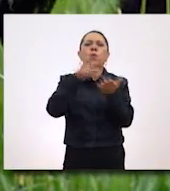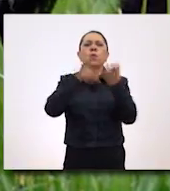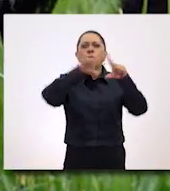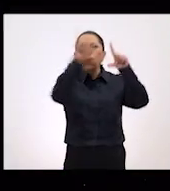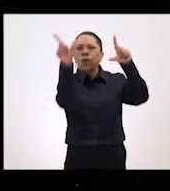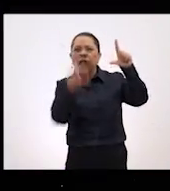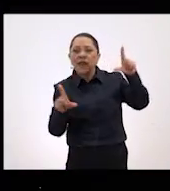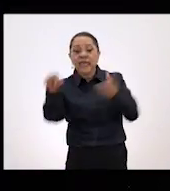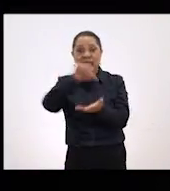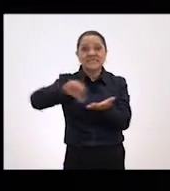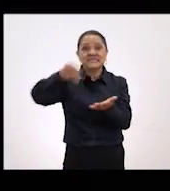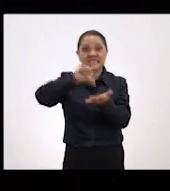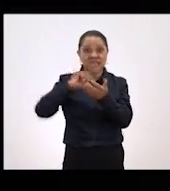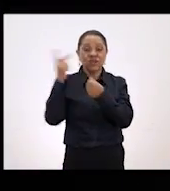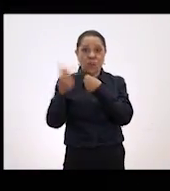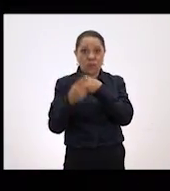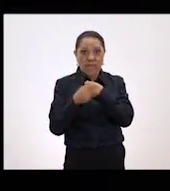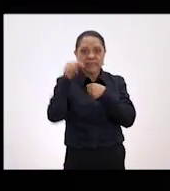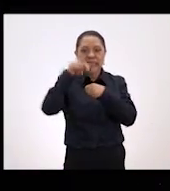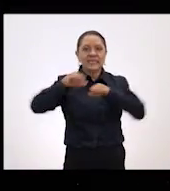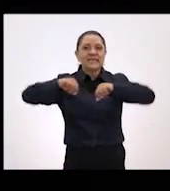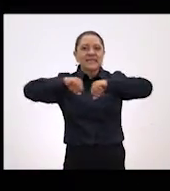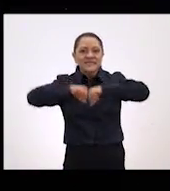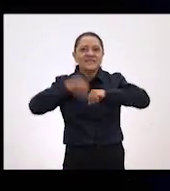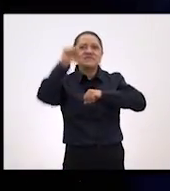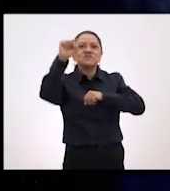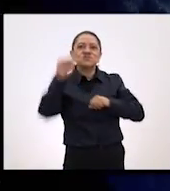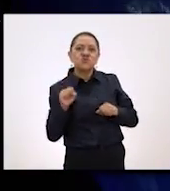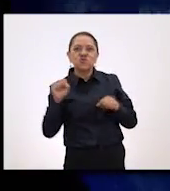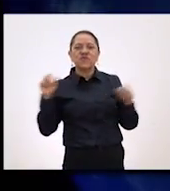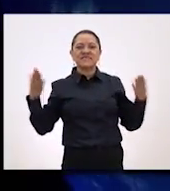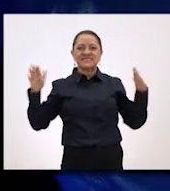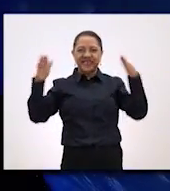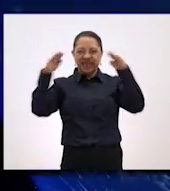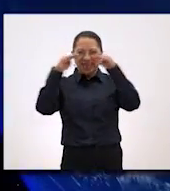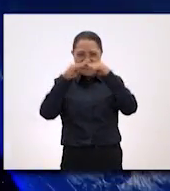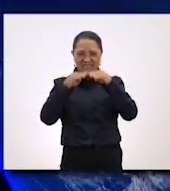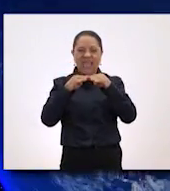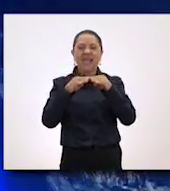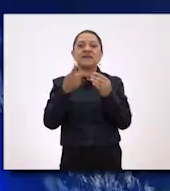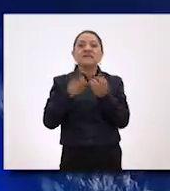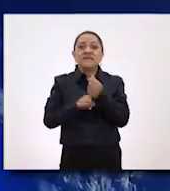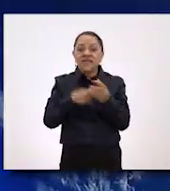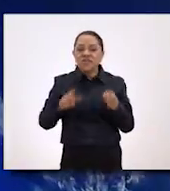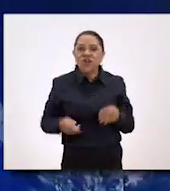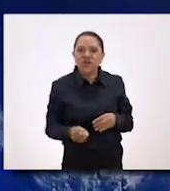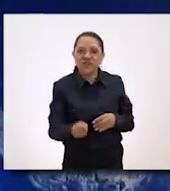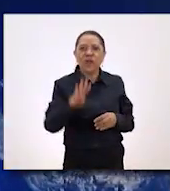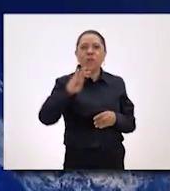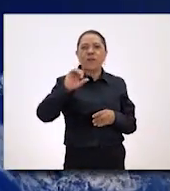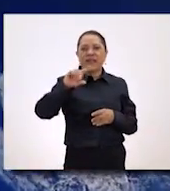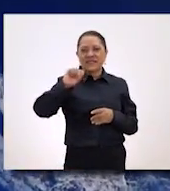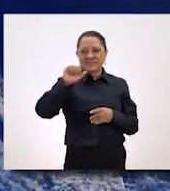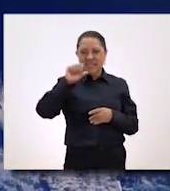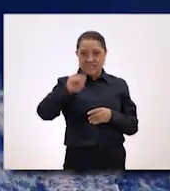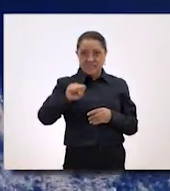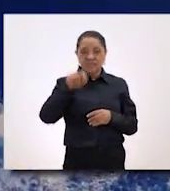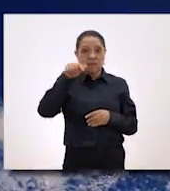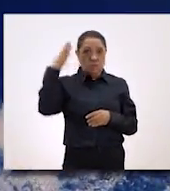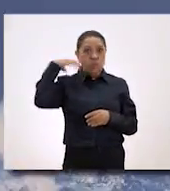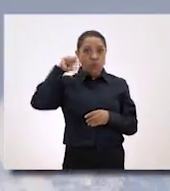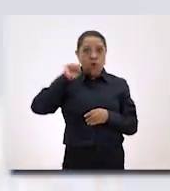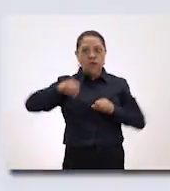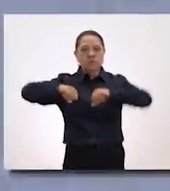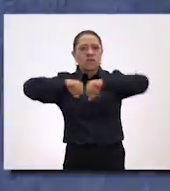listado. Ubicado en la parte central del país, en la vertiente del sur de la serranía del Ajusco y dentro de la cuenca del río